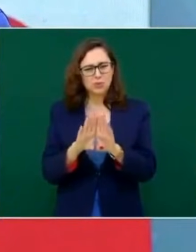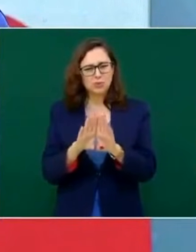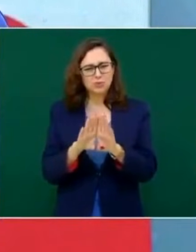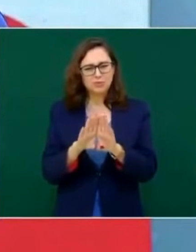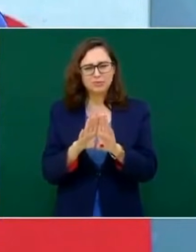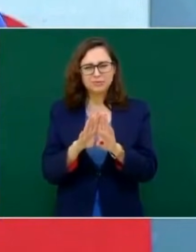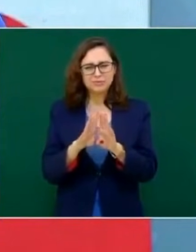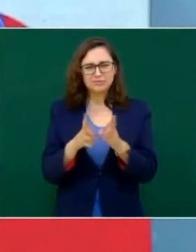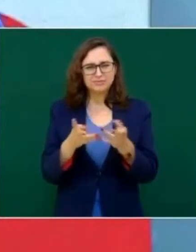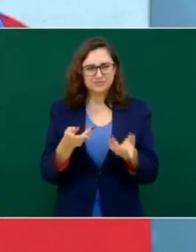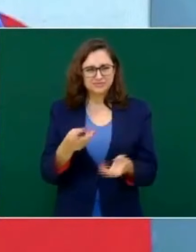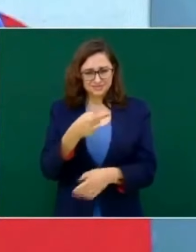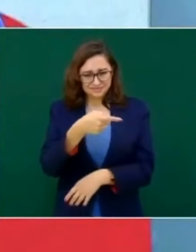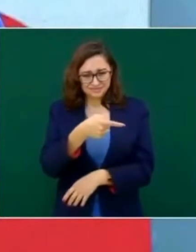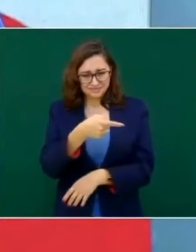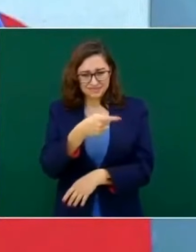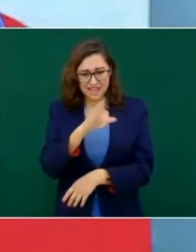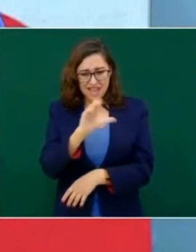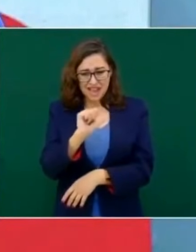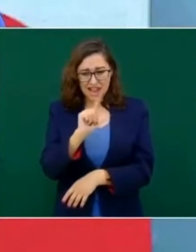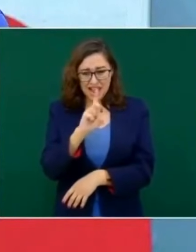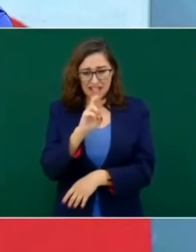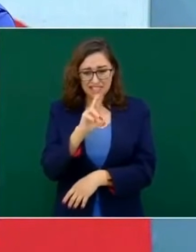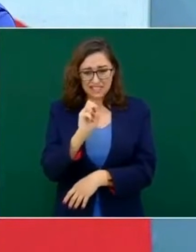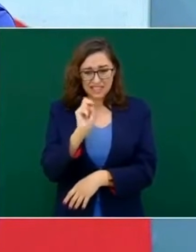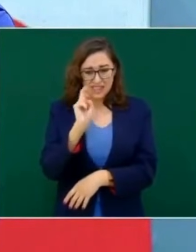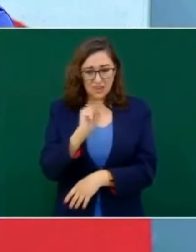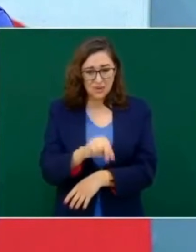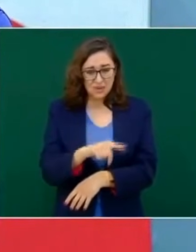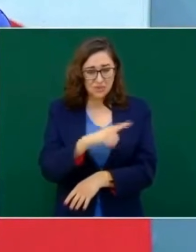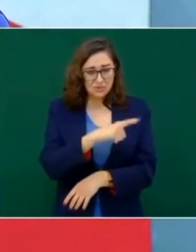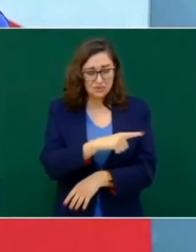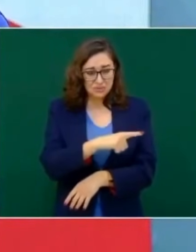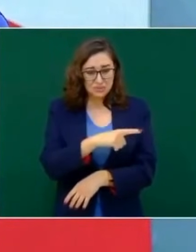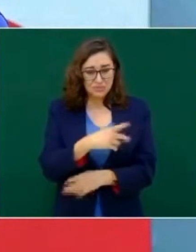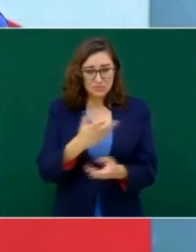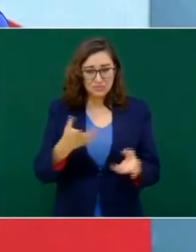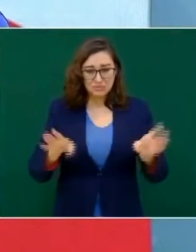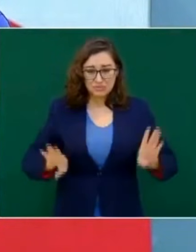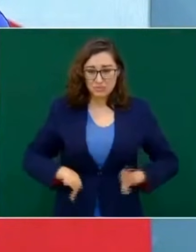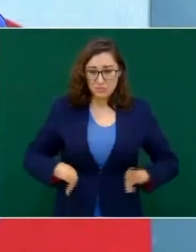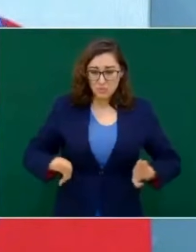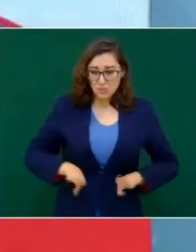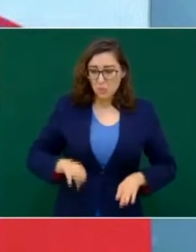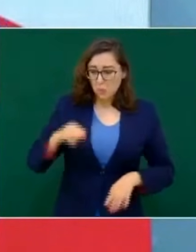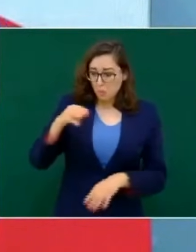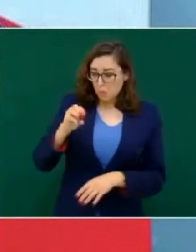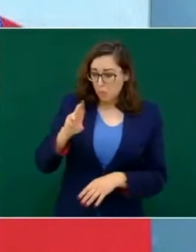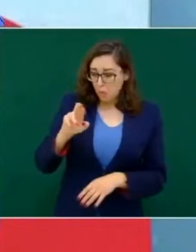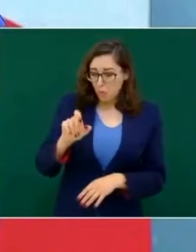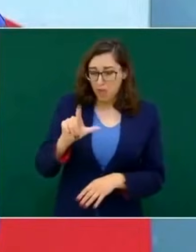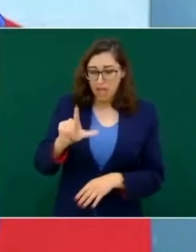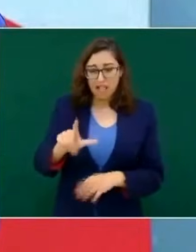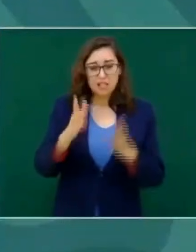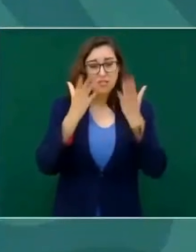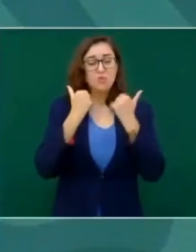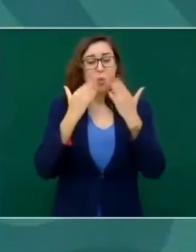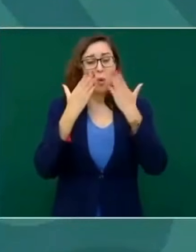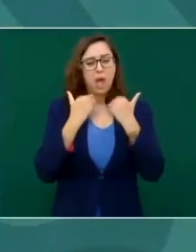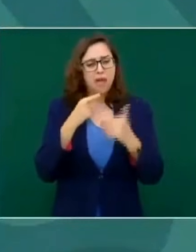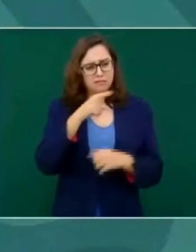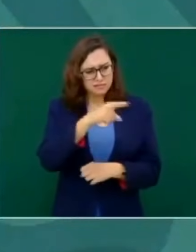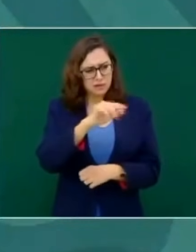qué autoridad moral si su secretario de seguridad pública está en la cárcel